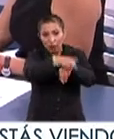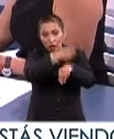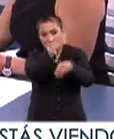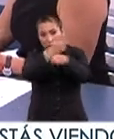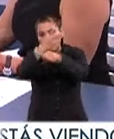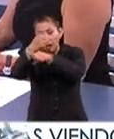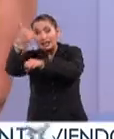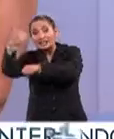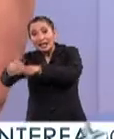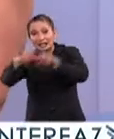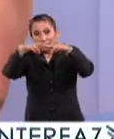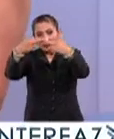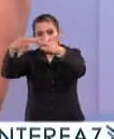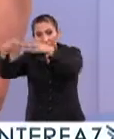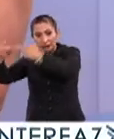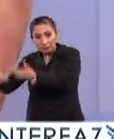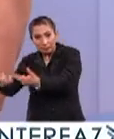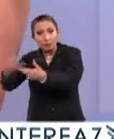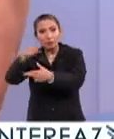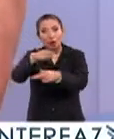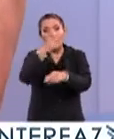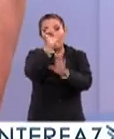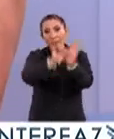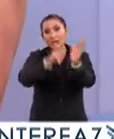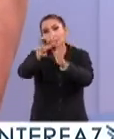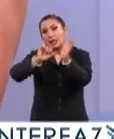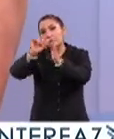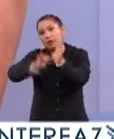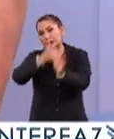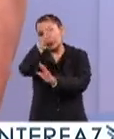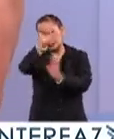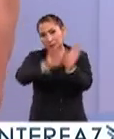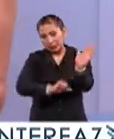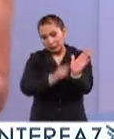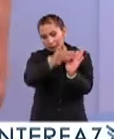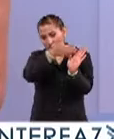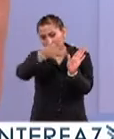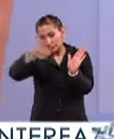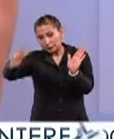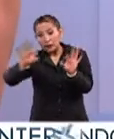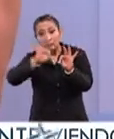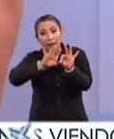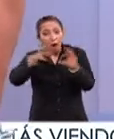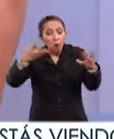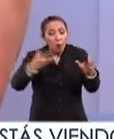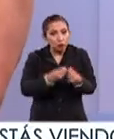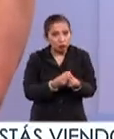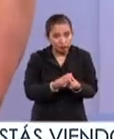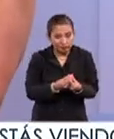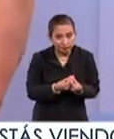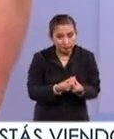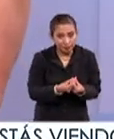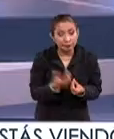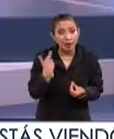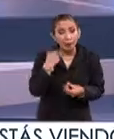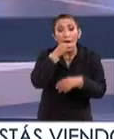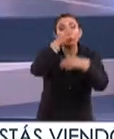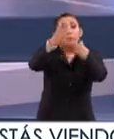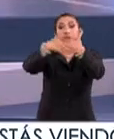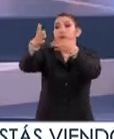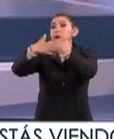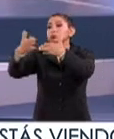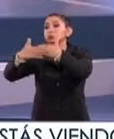revista, porque es una revista bimensual, y que trabajen en conjunto. Así que se